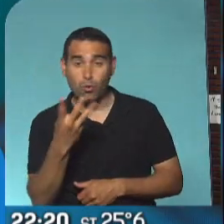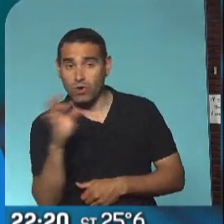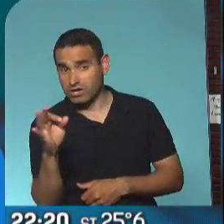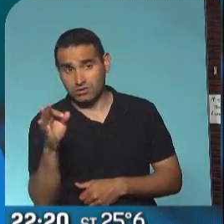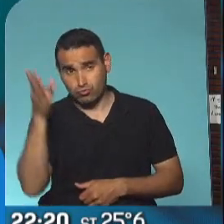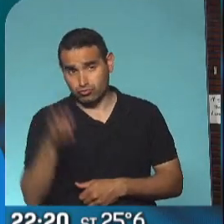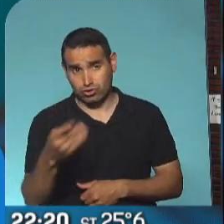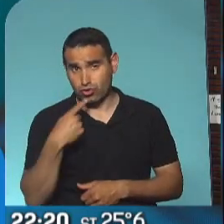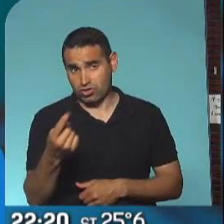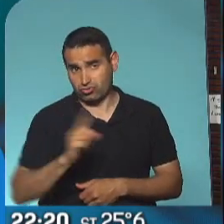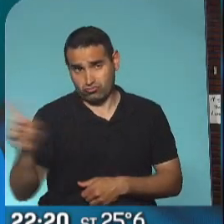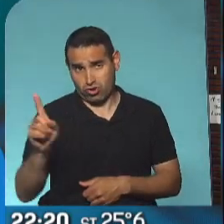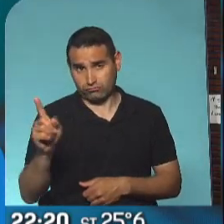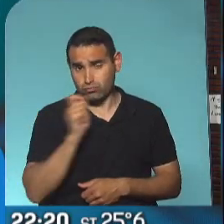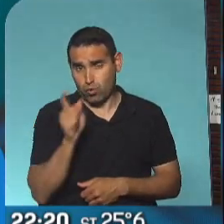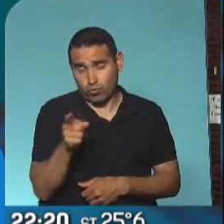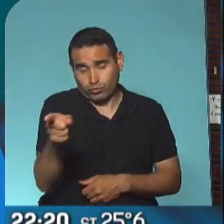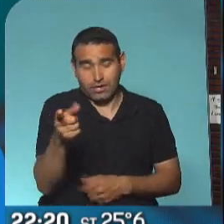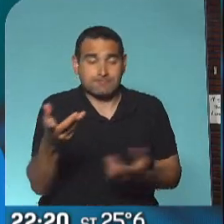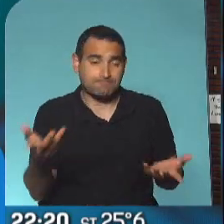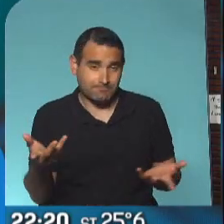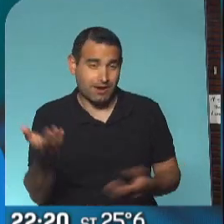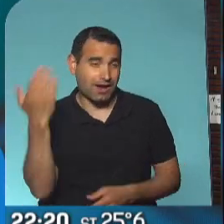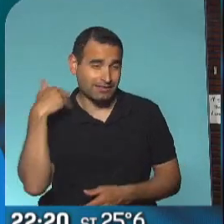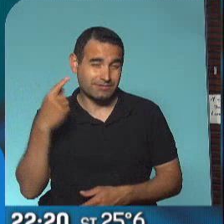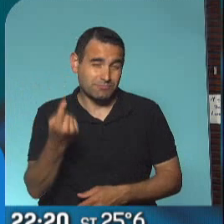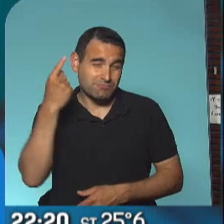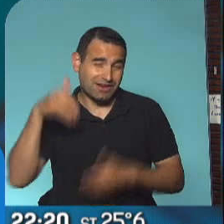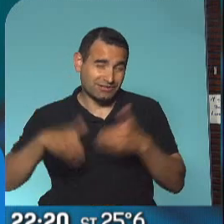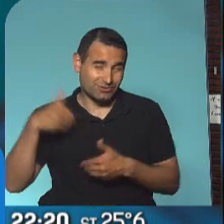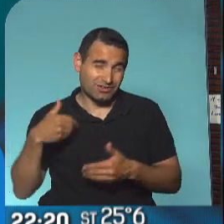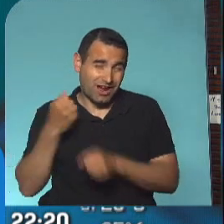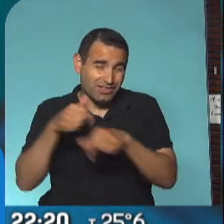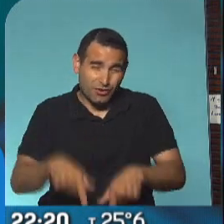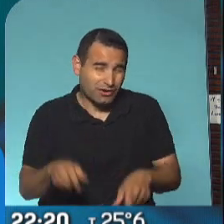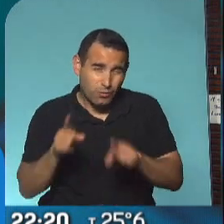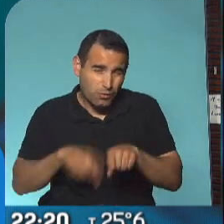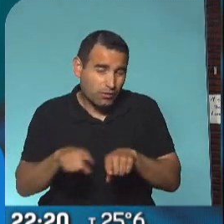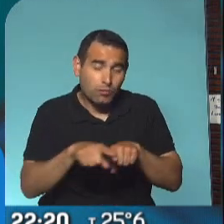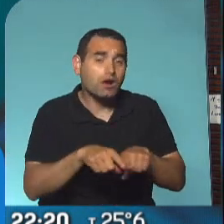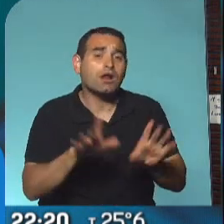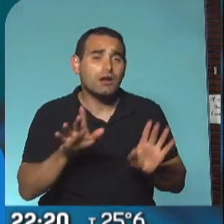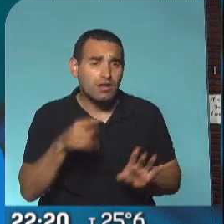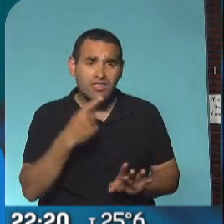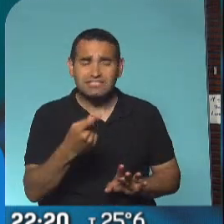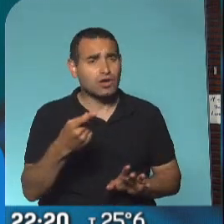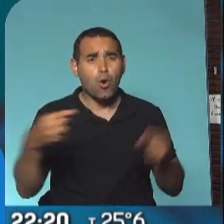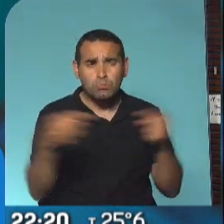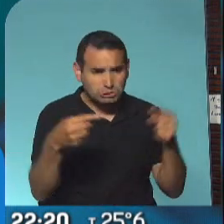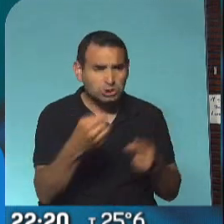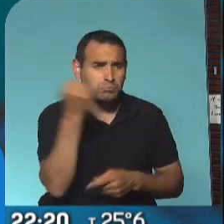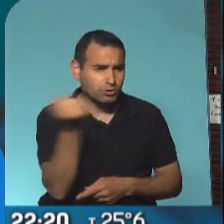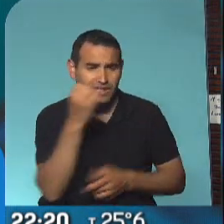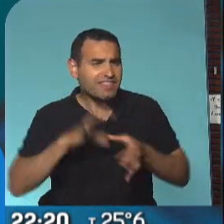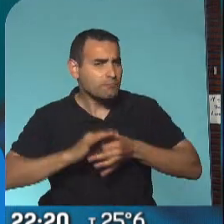que dijo que no, ¿no? Y así desde que ganó las primeras elecciones. Con lo cual está muy bien para la democracia que haya oposición y está